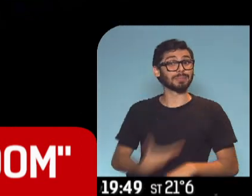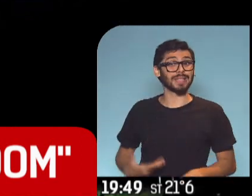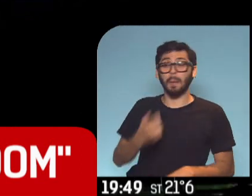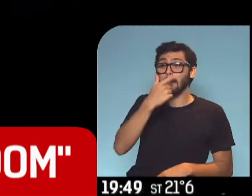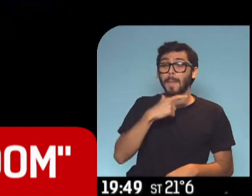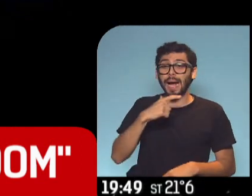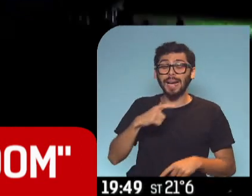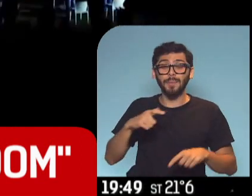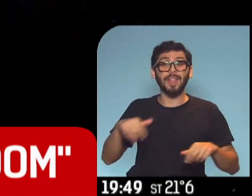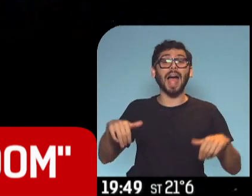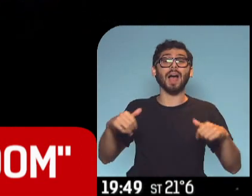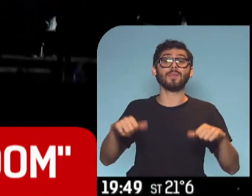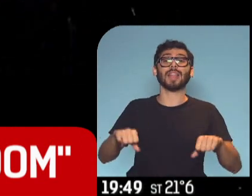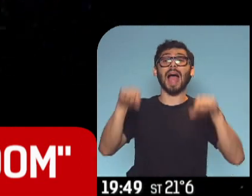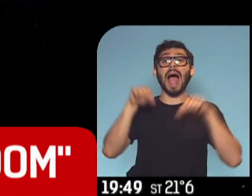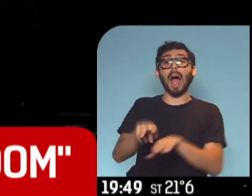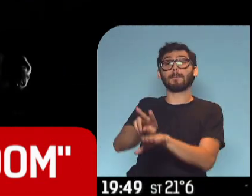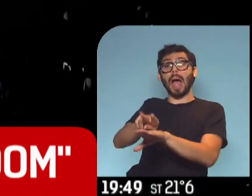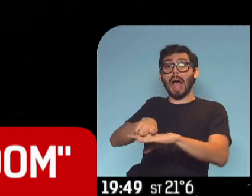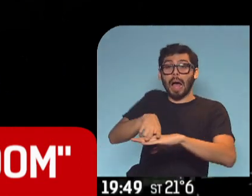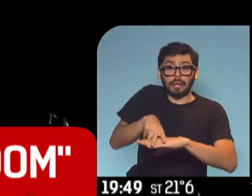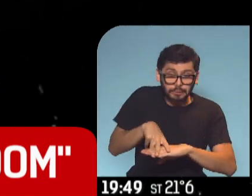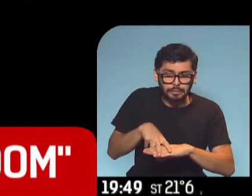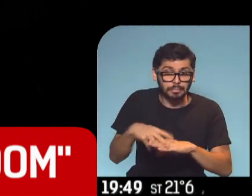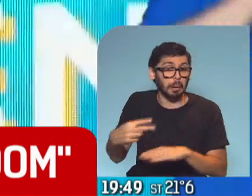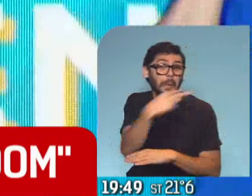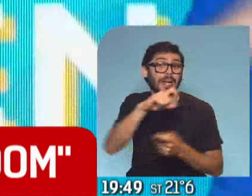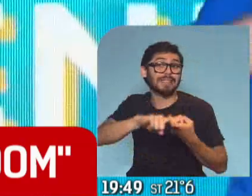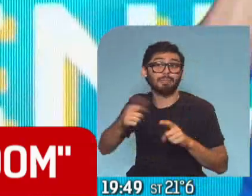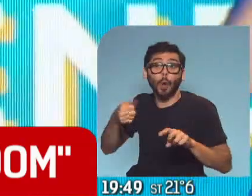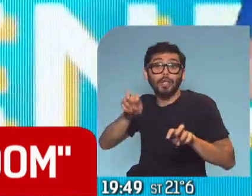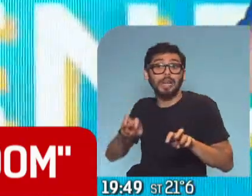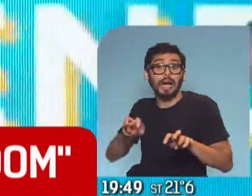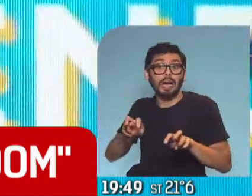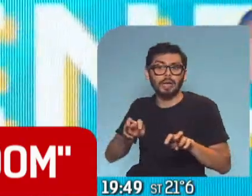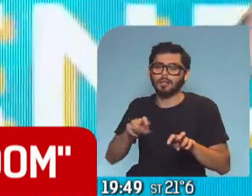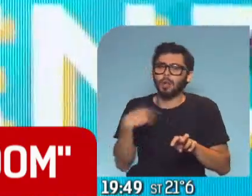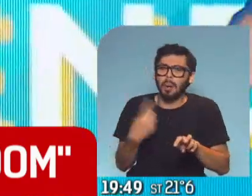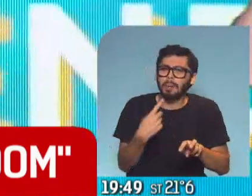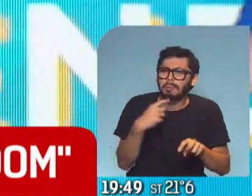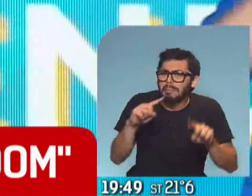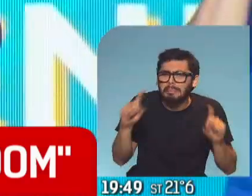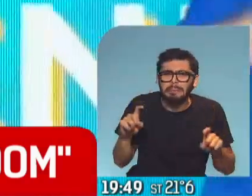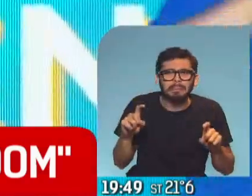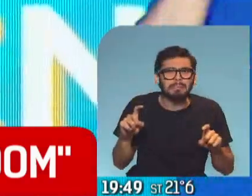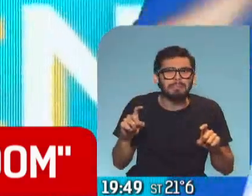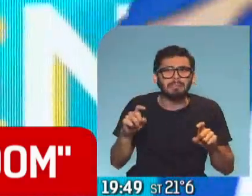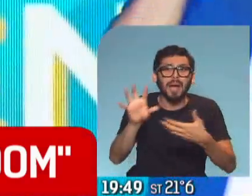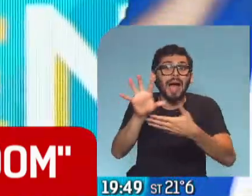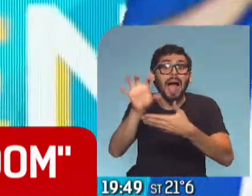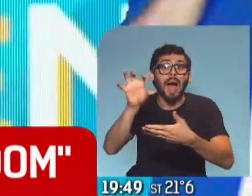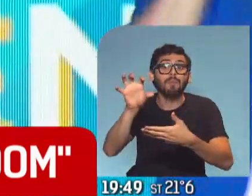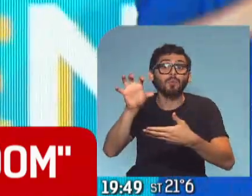sentado en la cama. Se veía Julián Aguada atrás. La gran pregunta que se hicieron todo el día es: ¿quién hizo la captura de pantalla?